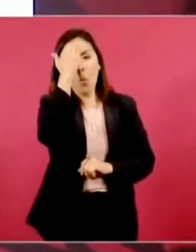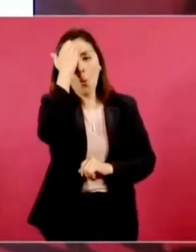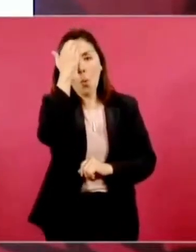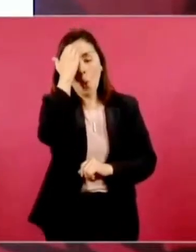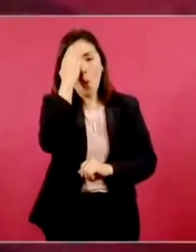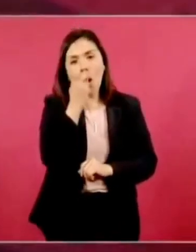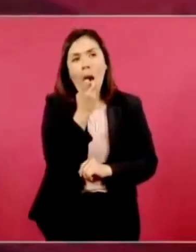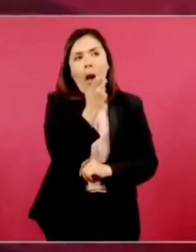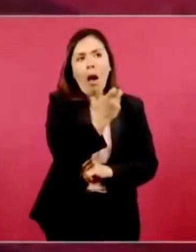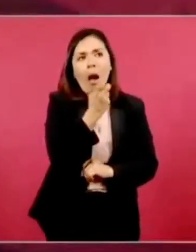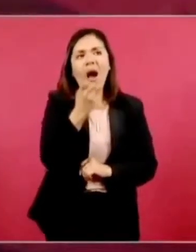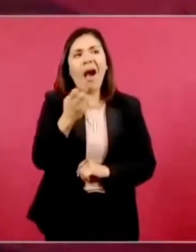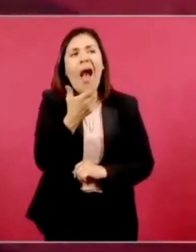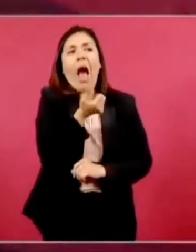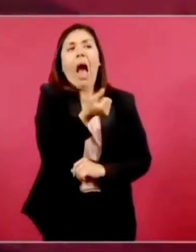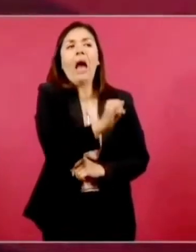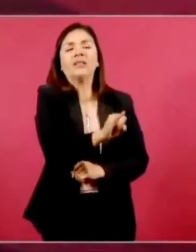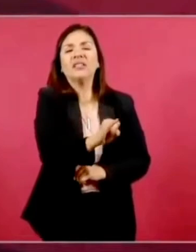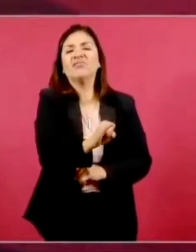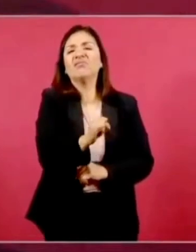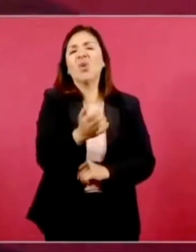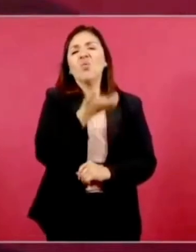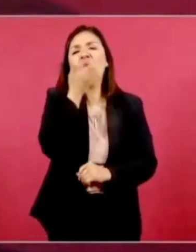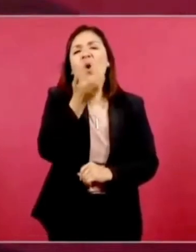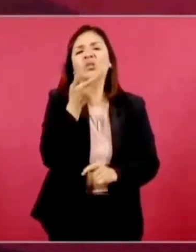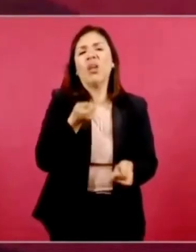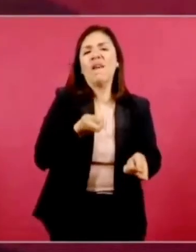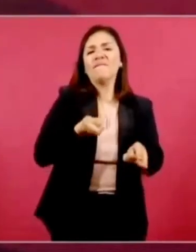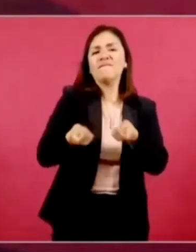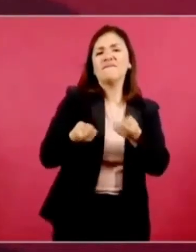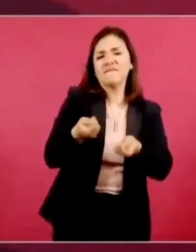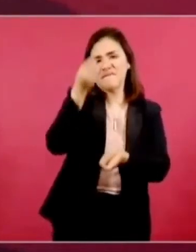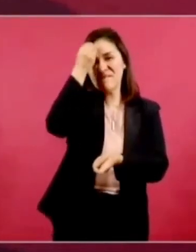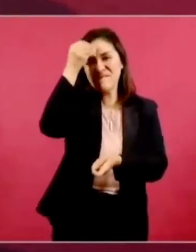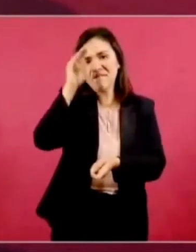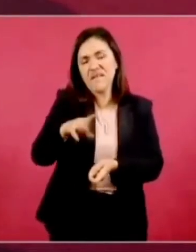todos estos mecanismos de control, de manipulación,